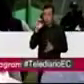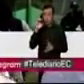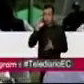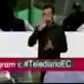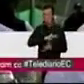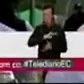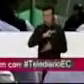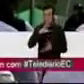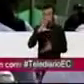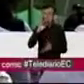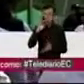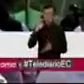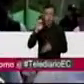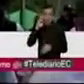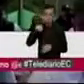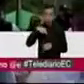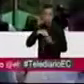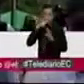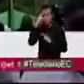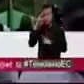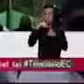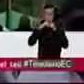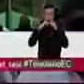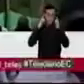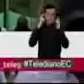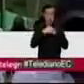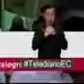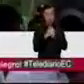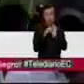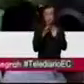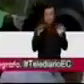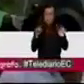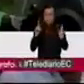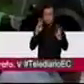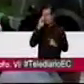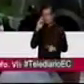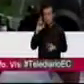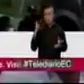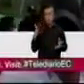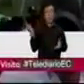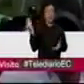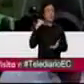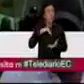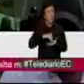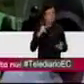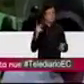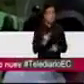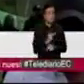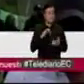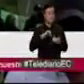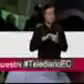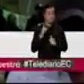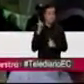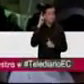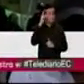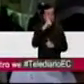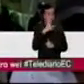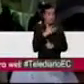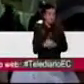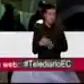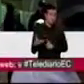COE nacional, el uso de mascarilla, la higiene, el distanciamiento, lo más probable es que regresemos, que retrocedamos en materia